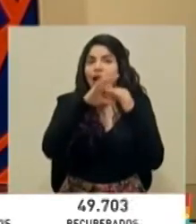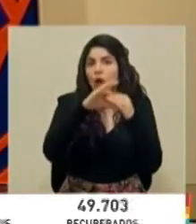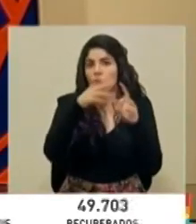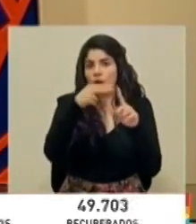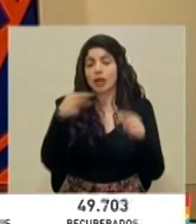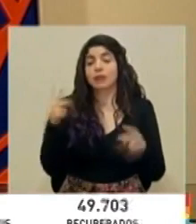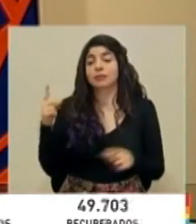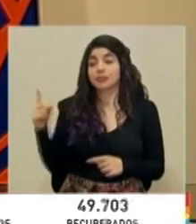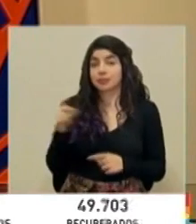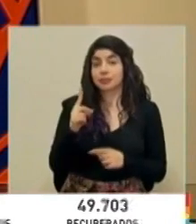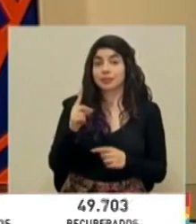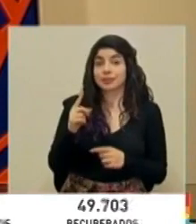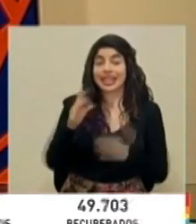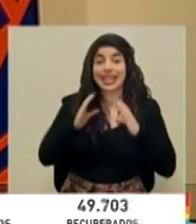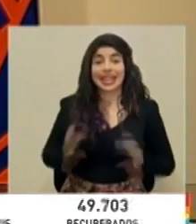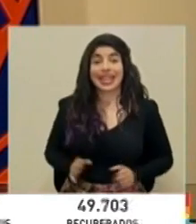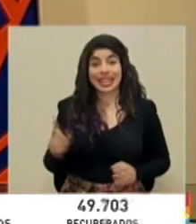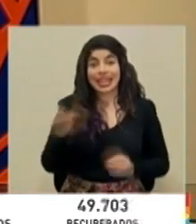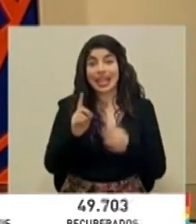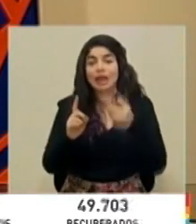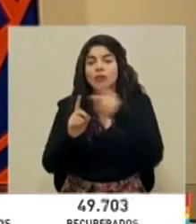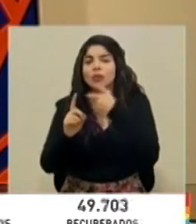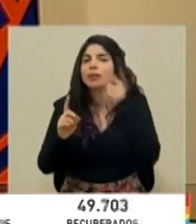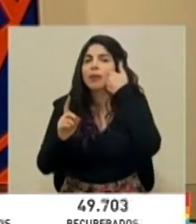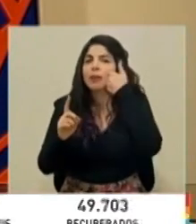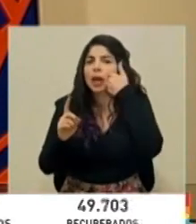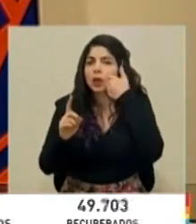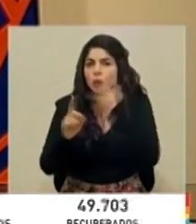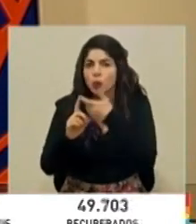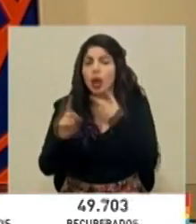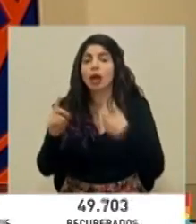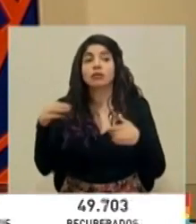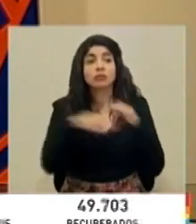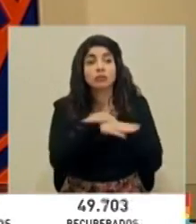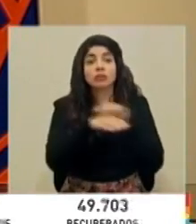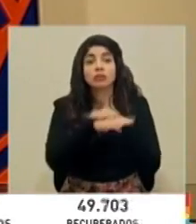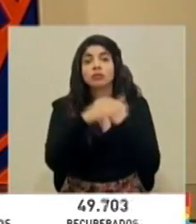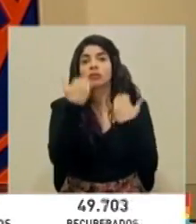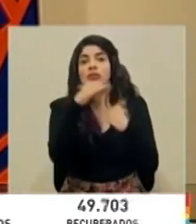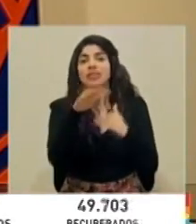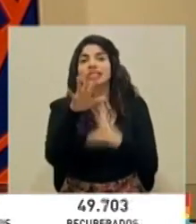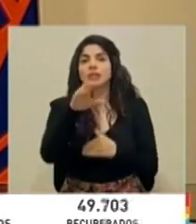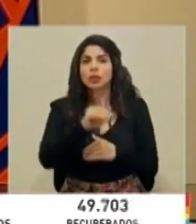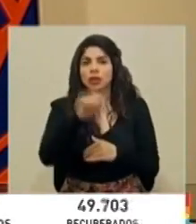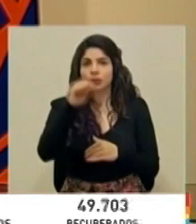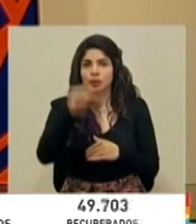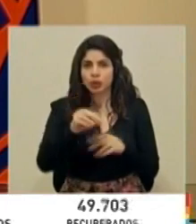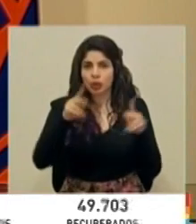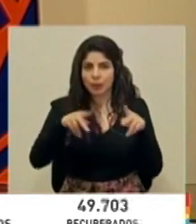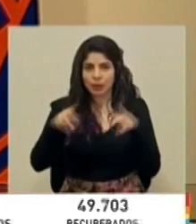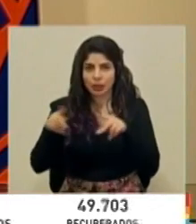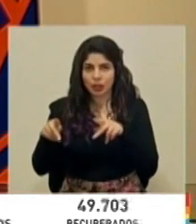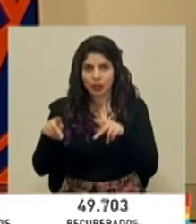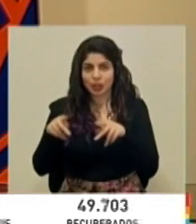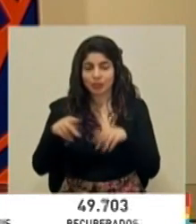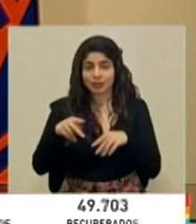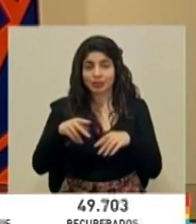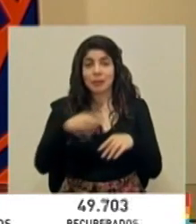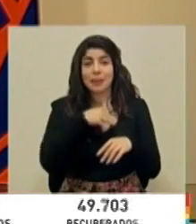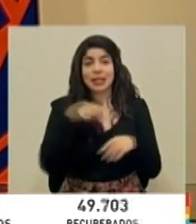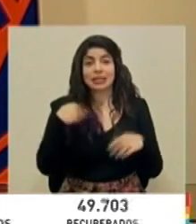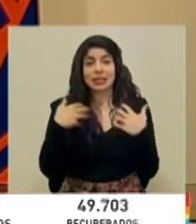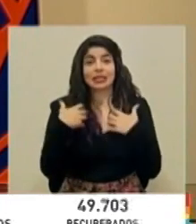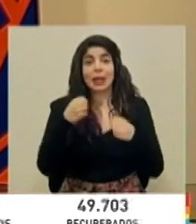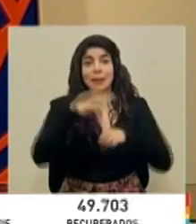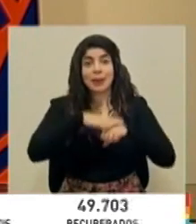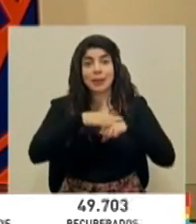temperatura a la clientela al ingresar. Aforo máximo establecido de un 50% de lo autorizado por el Ministerio